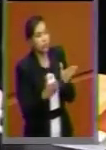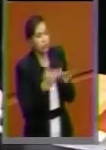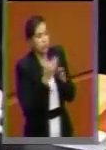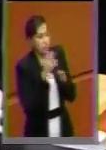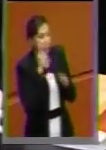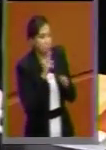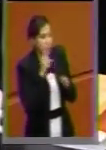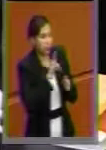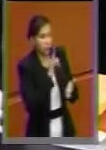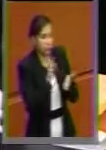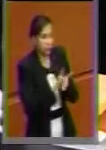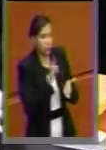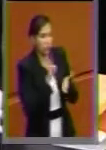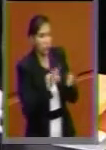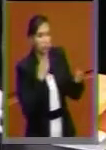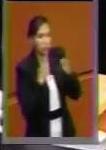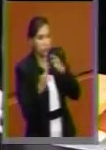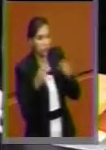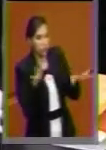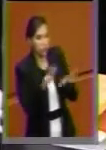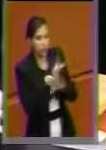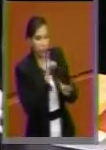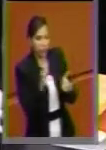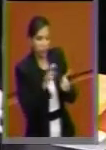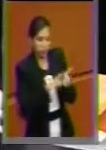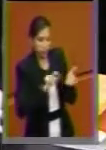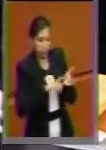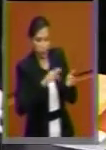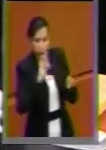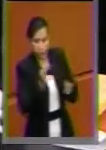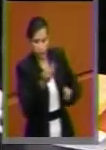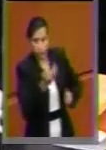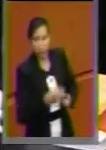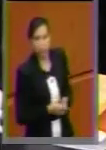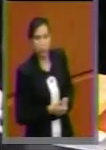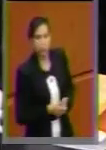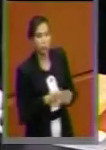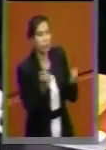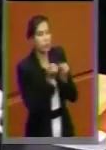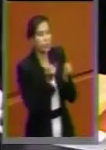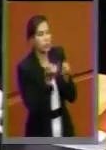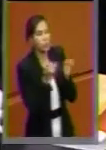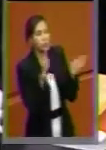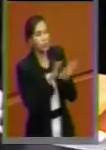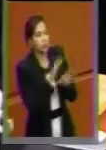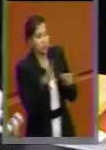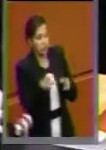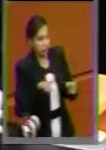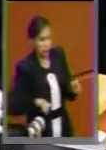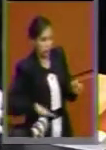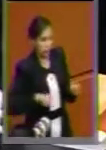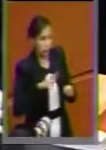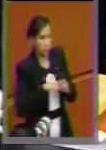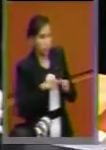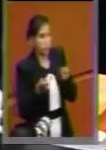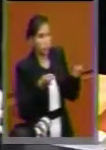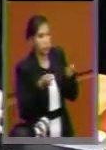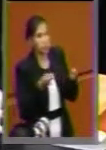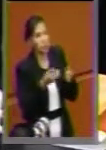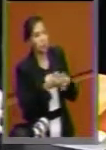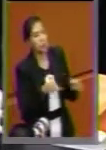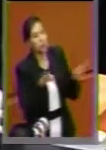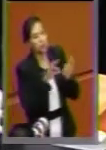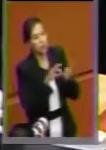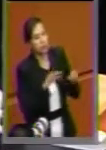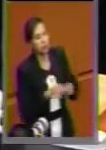legislar en materia local federal y también nos ha tocado gobernar lo particular es